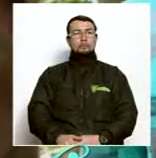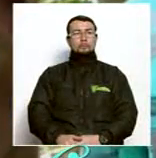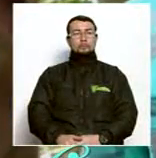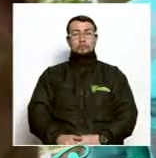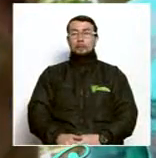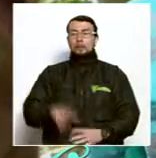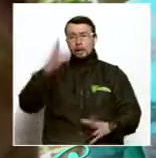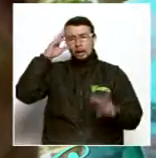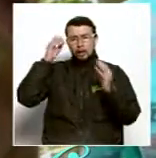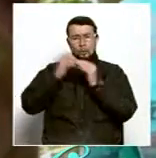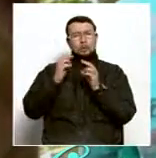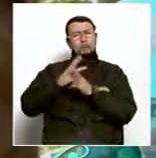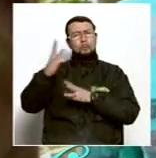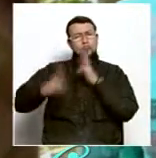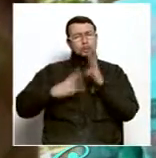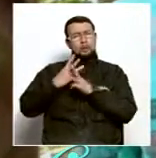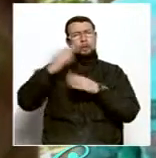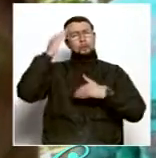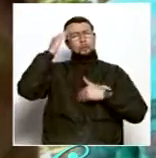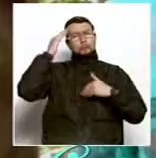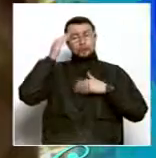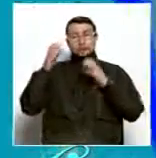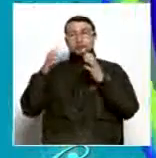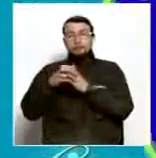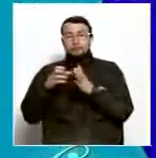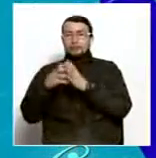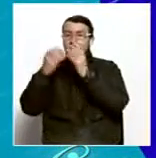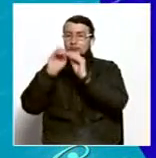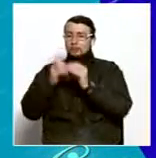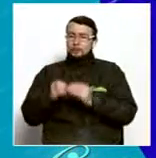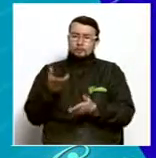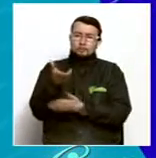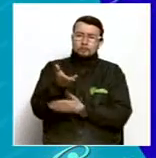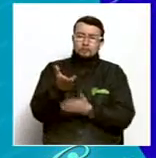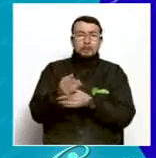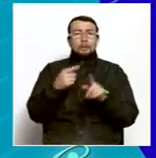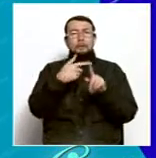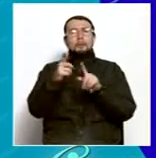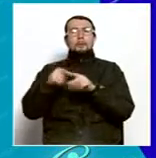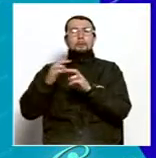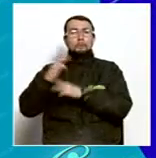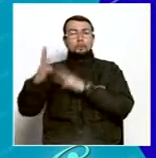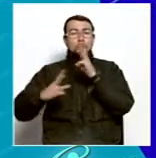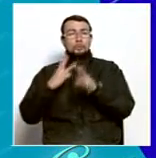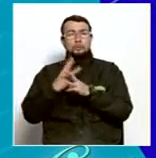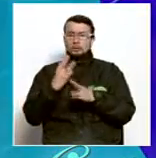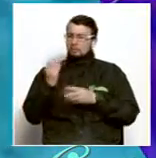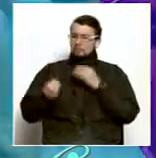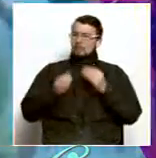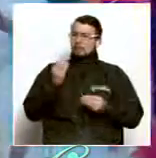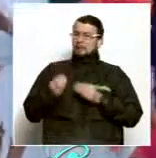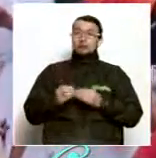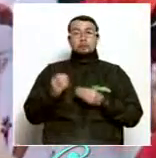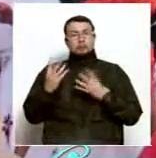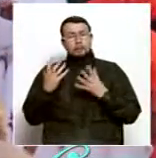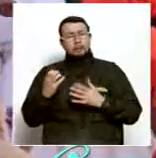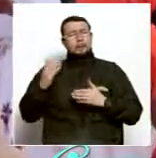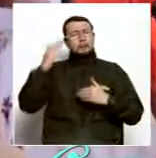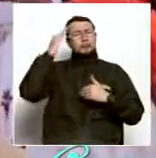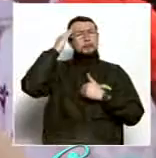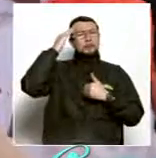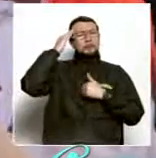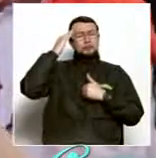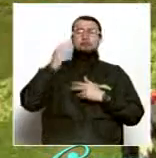Pacto Mundial Consciente es una gran red creadora, promotora y articuladora de redes a nivel mundial que busca desarrollar la conciencia del ser